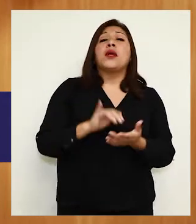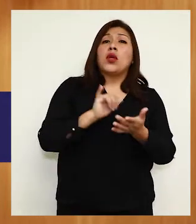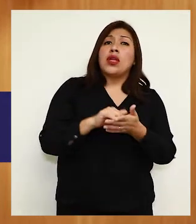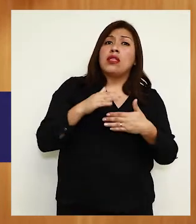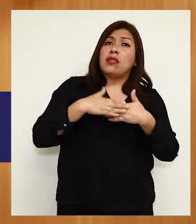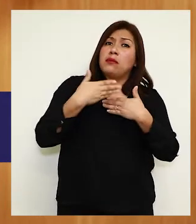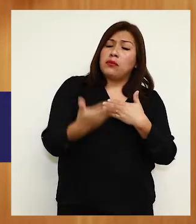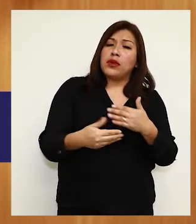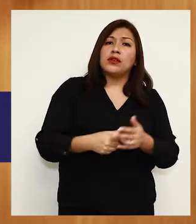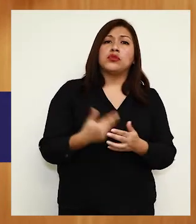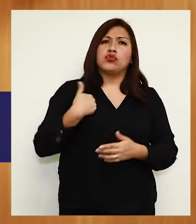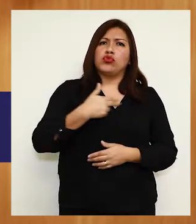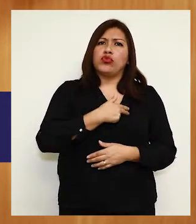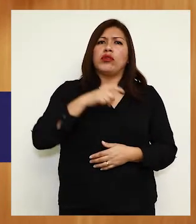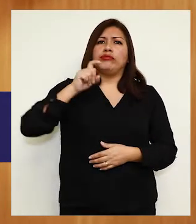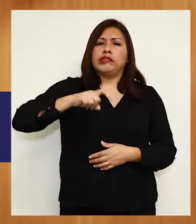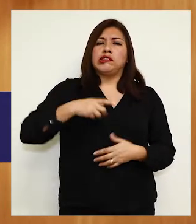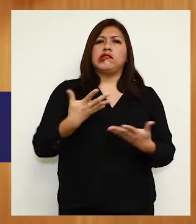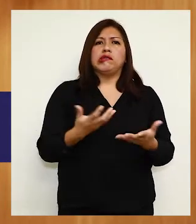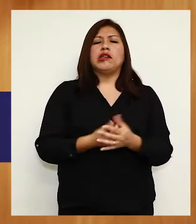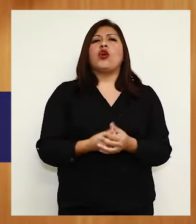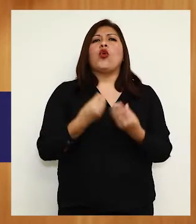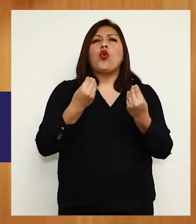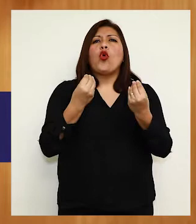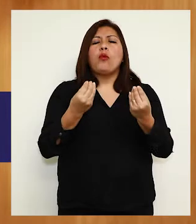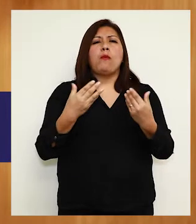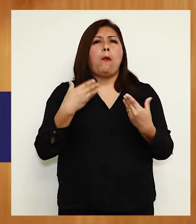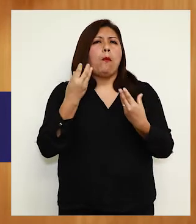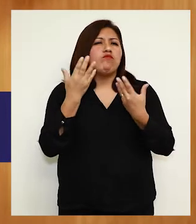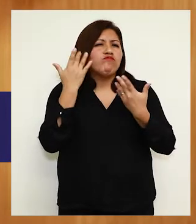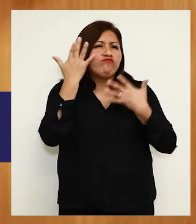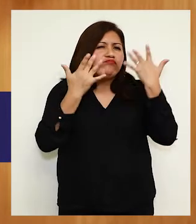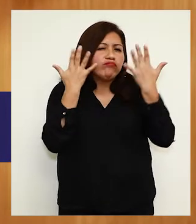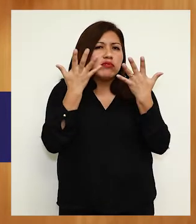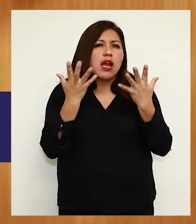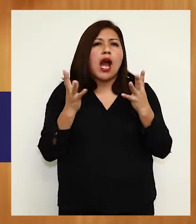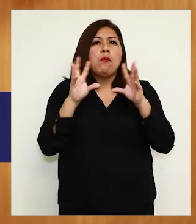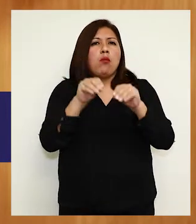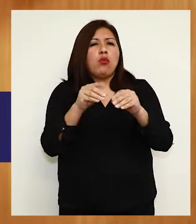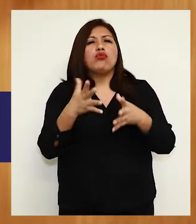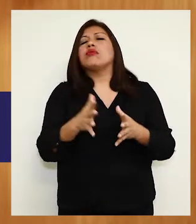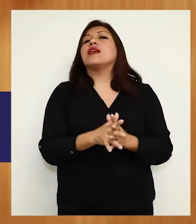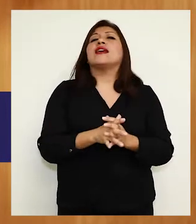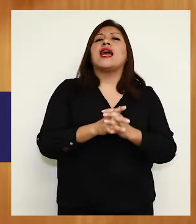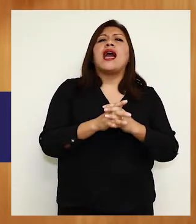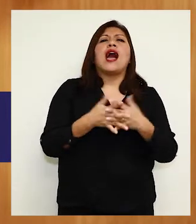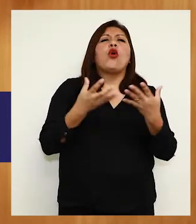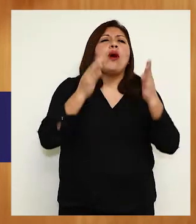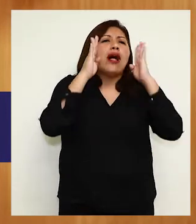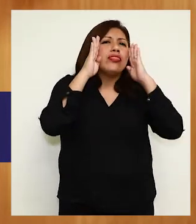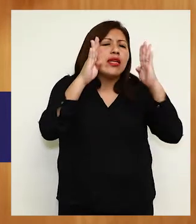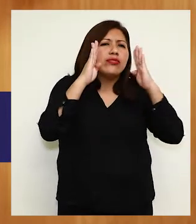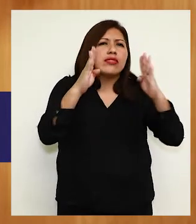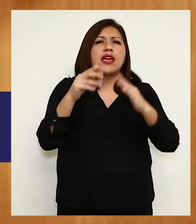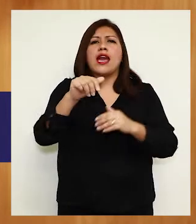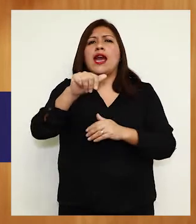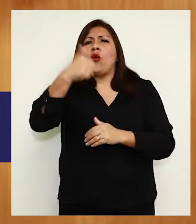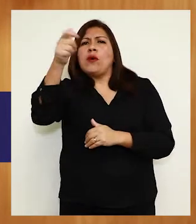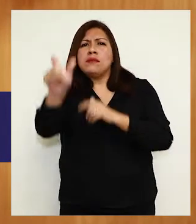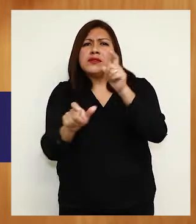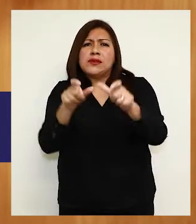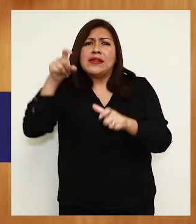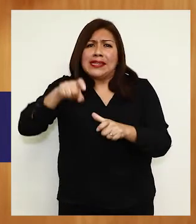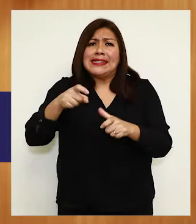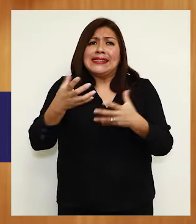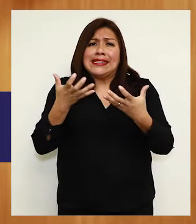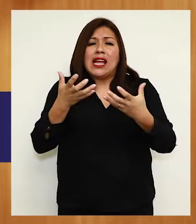ello, tuvimos que adaptarnos a lo que era la atención bajo la modalidad virtual, que ha encontrado cierto grado